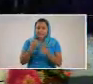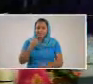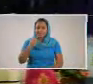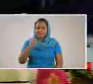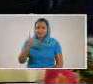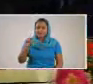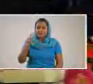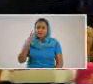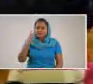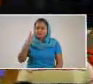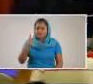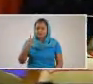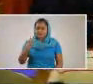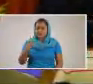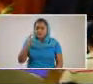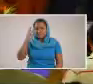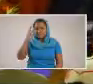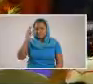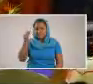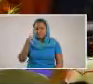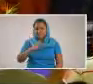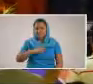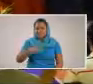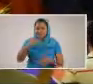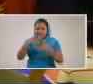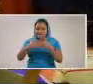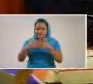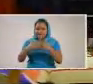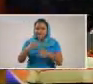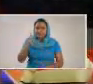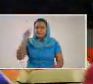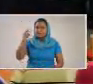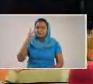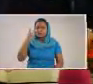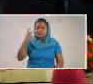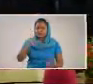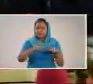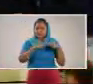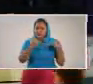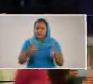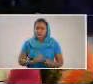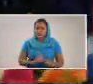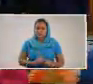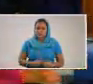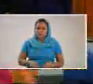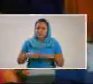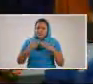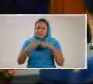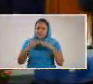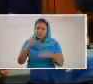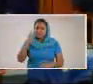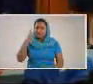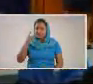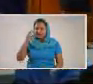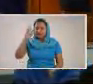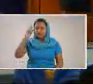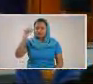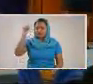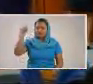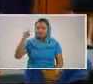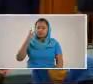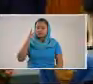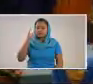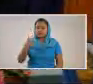los ojos, sino que tú miras el corazón. Enséñanos a ver lo que tú ves. Enséñanos, Señor, a